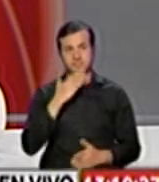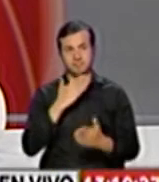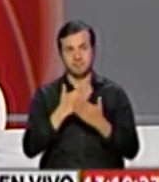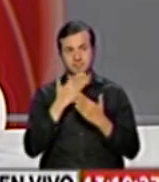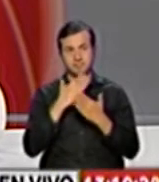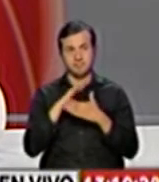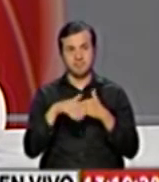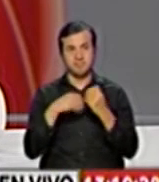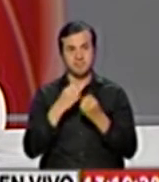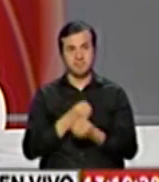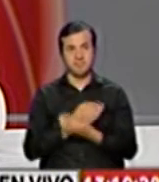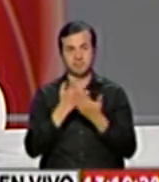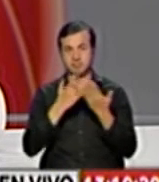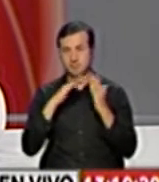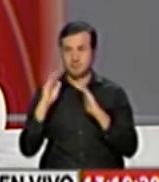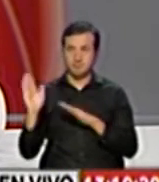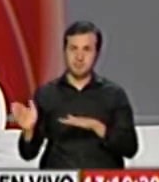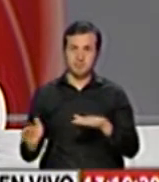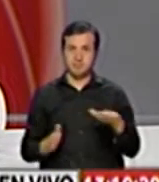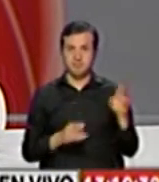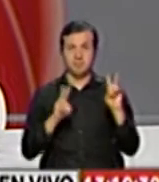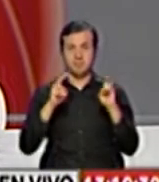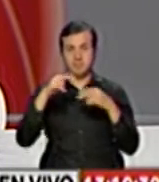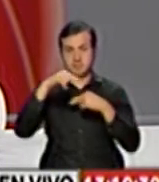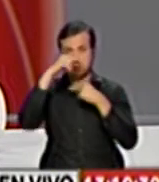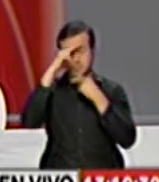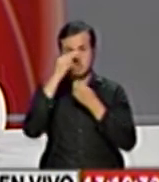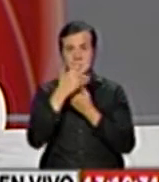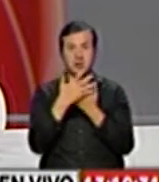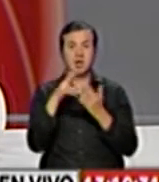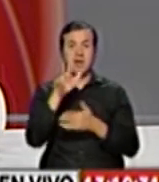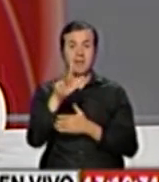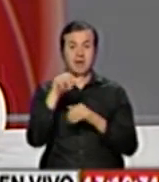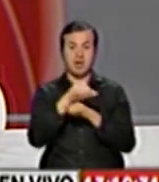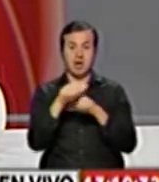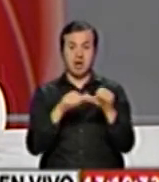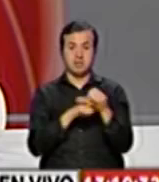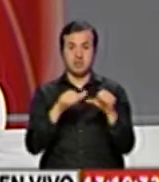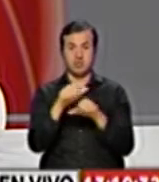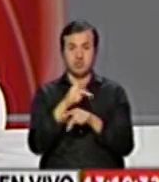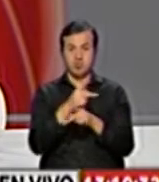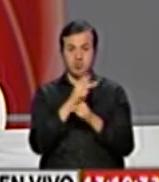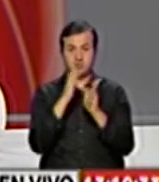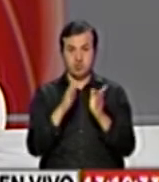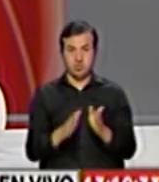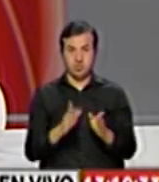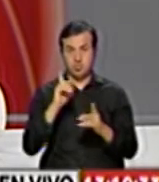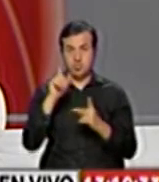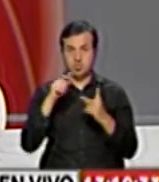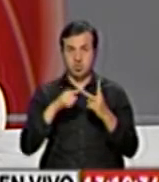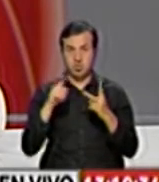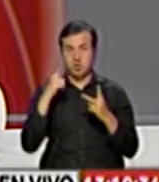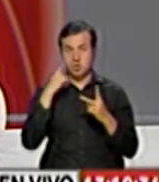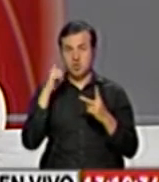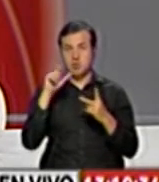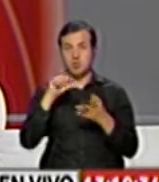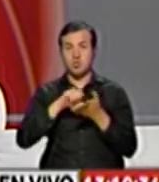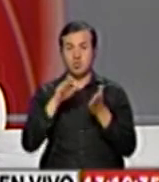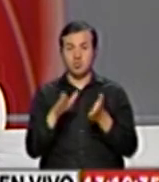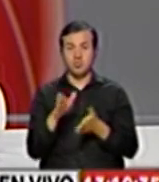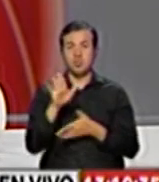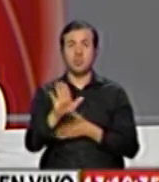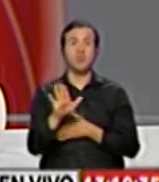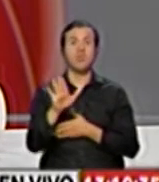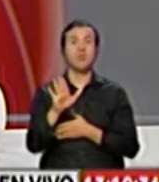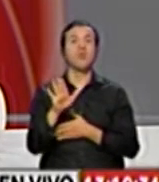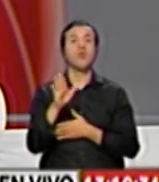Por ese informe. En otro ámbito de la noticia, tres asesores de los consejeros y un veedor ciudadano integran la comisión que revisará los